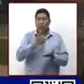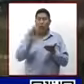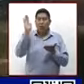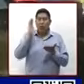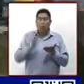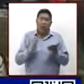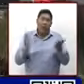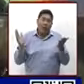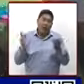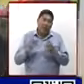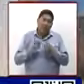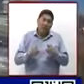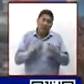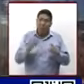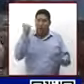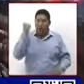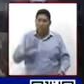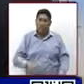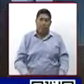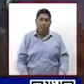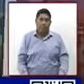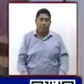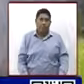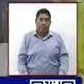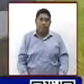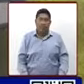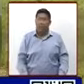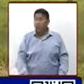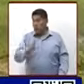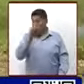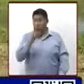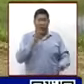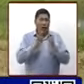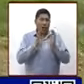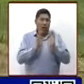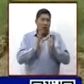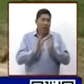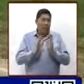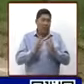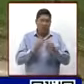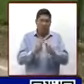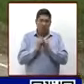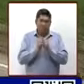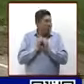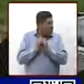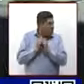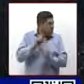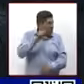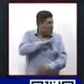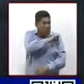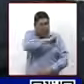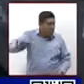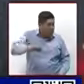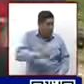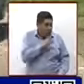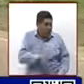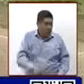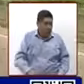expulsado? Por delitos allá. Bueno, de esa manera habló uno de ellos, escoltado por los agentes de